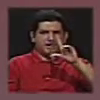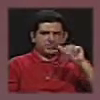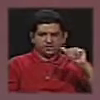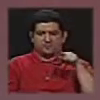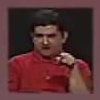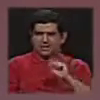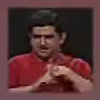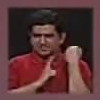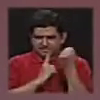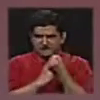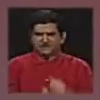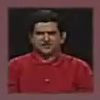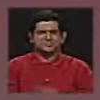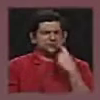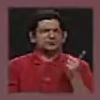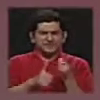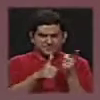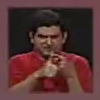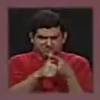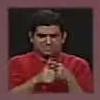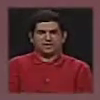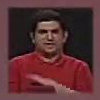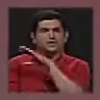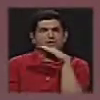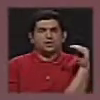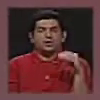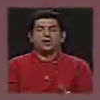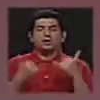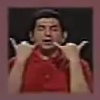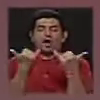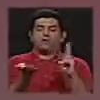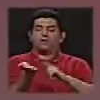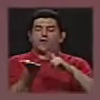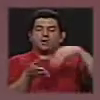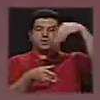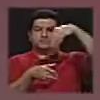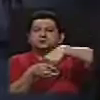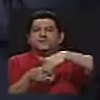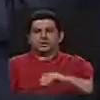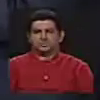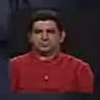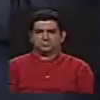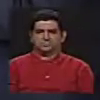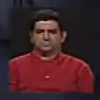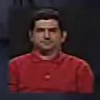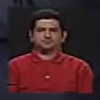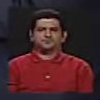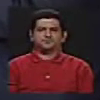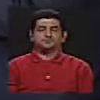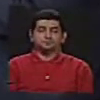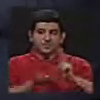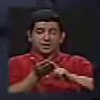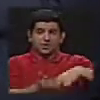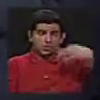Eso, digamos, entre lo que se dijo originalmente y lo que está realmente en el contrato, ¿cómo? Bueno, el